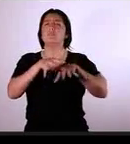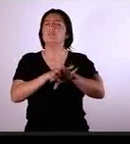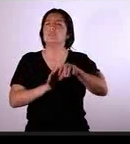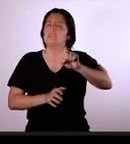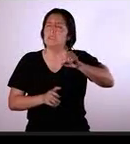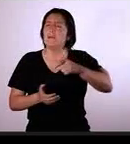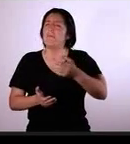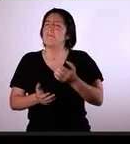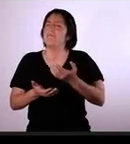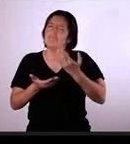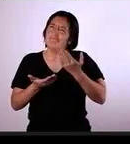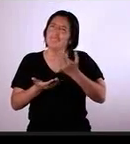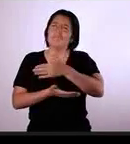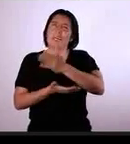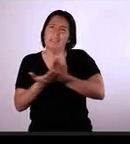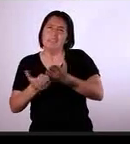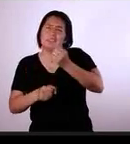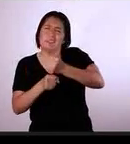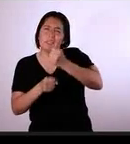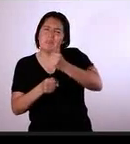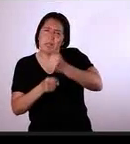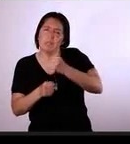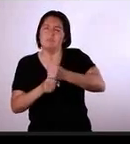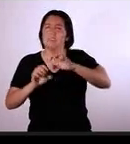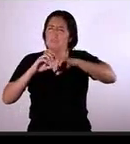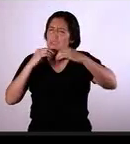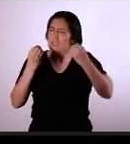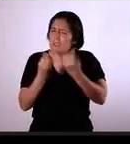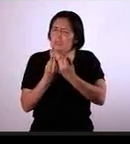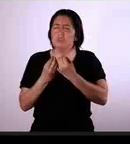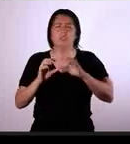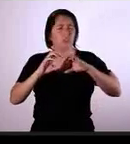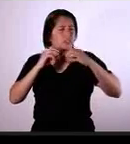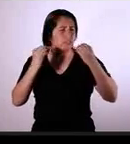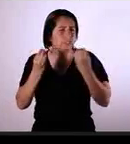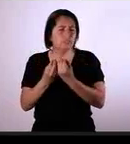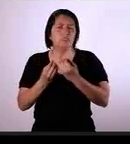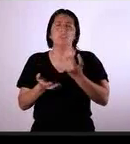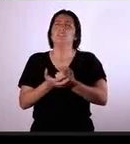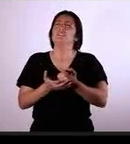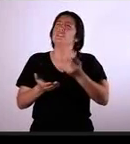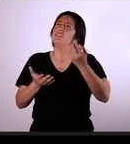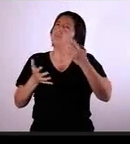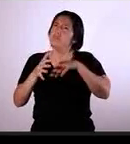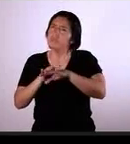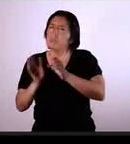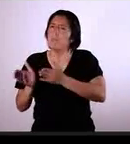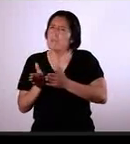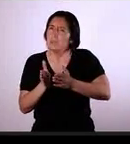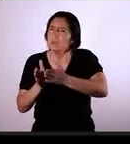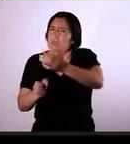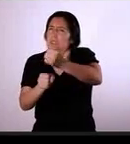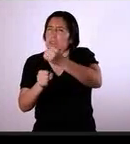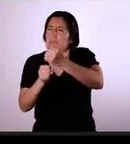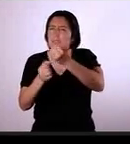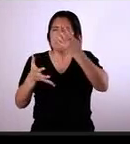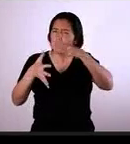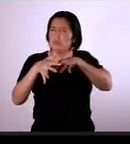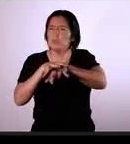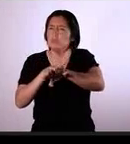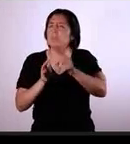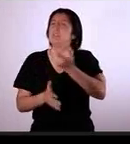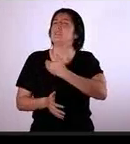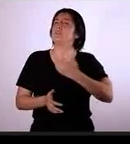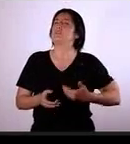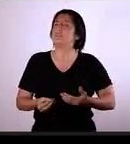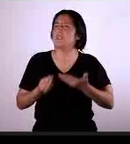que ser parte del trabajo diario de las instituciones. O sea, las instituciones tienen que incorporar políticas inclusivas para que precisamente el Estado esté